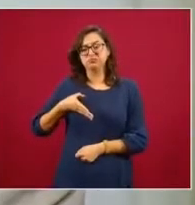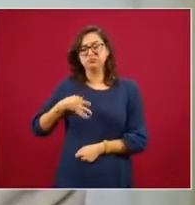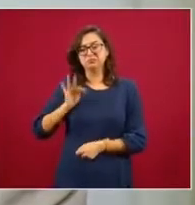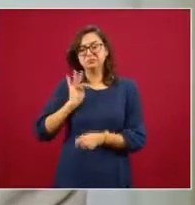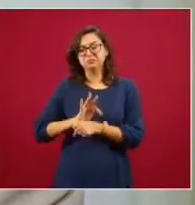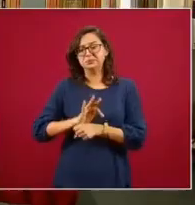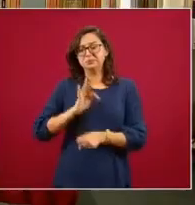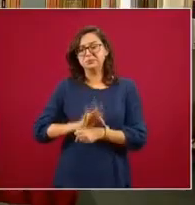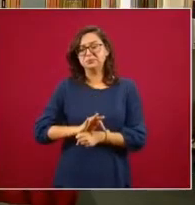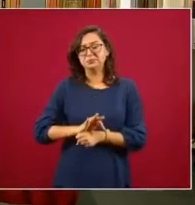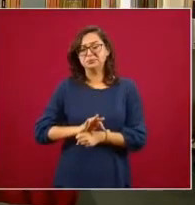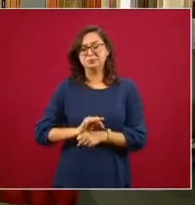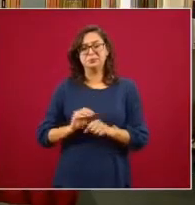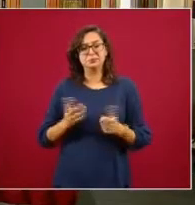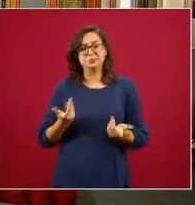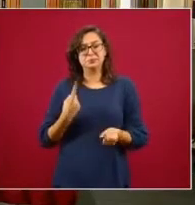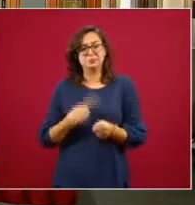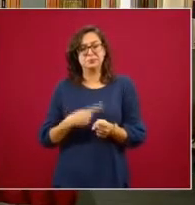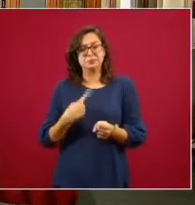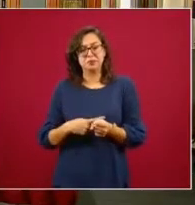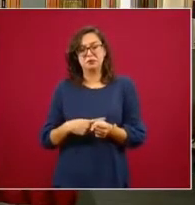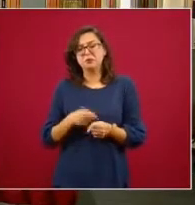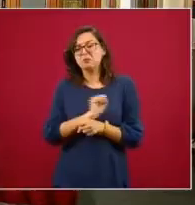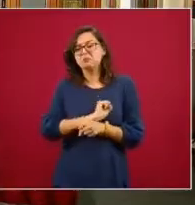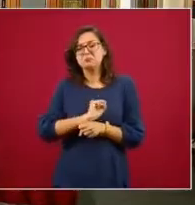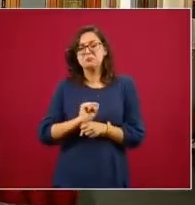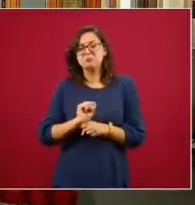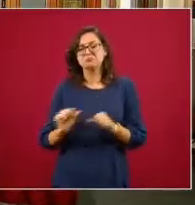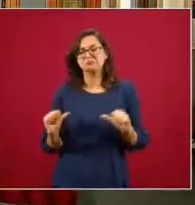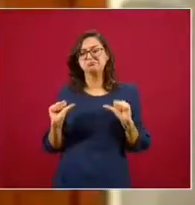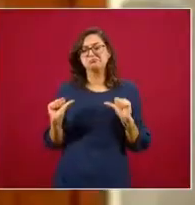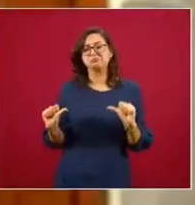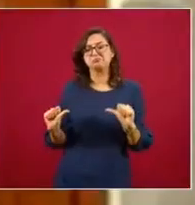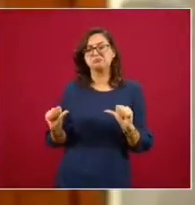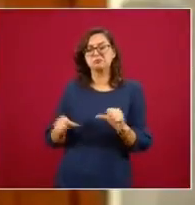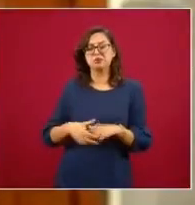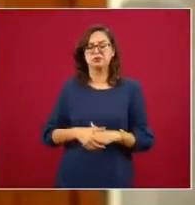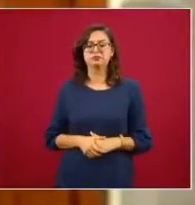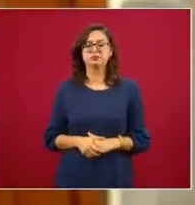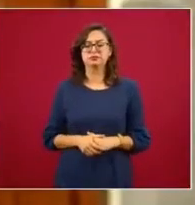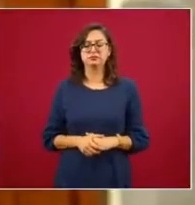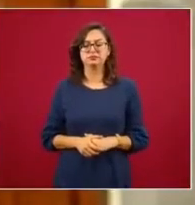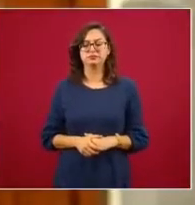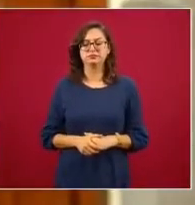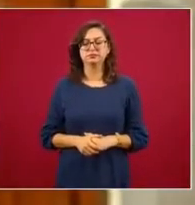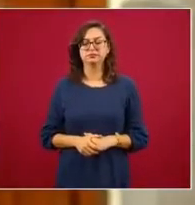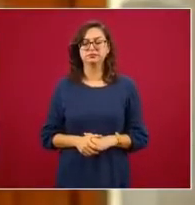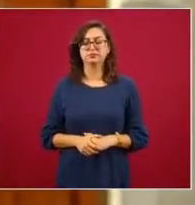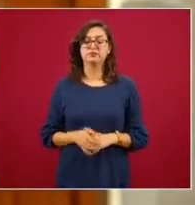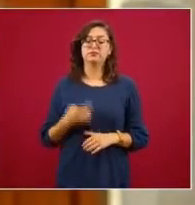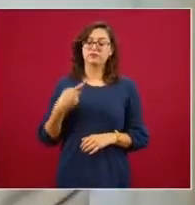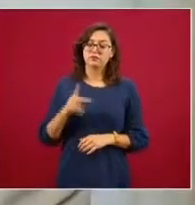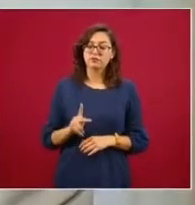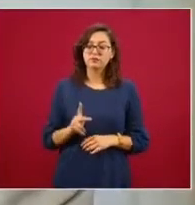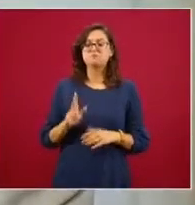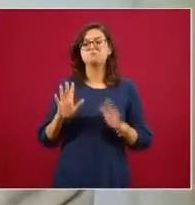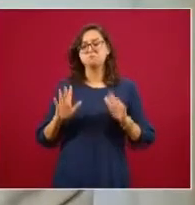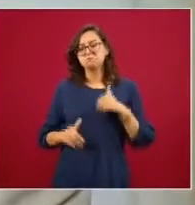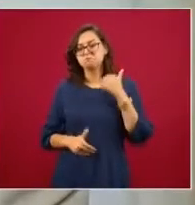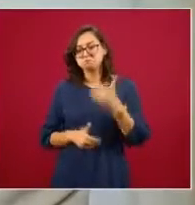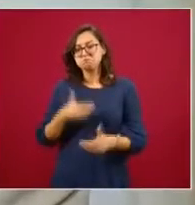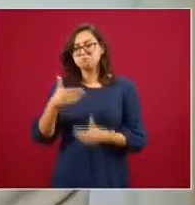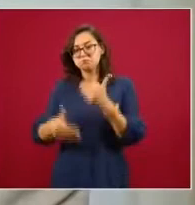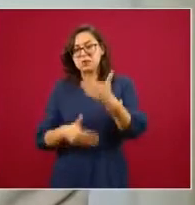y va a impedir que la persona enferme, o si lo hace, que lo haga solamente con signos y síntomas muy leves. Pero vamos a estar